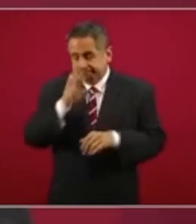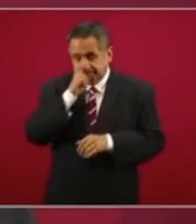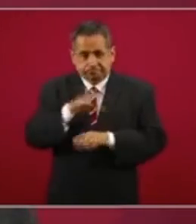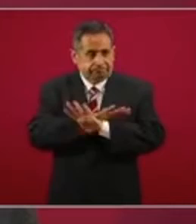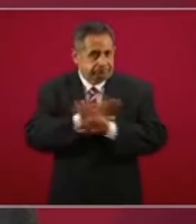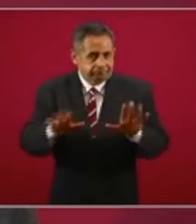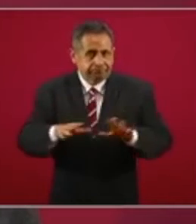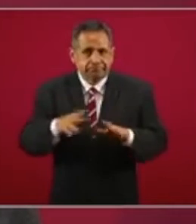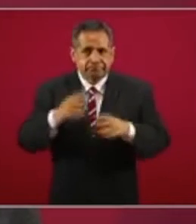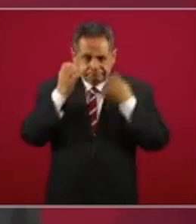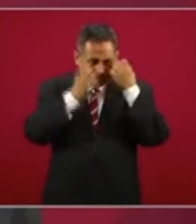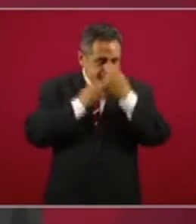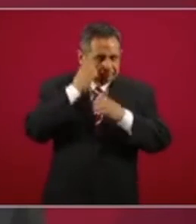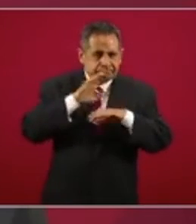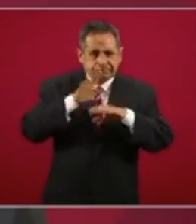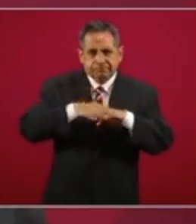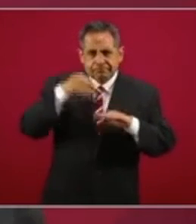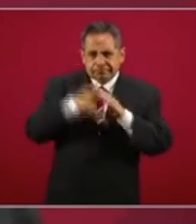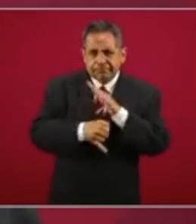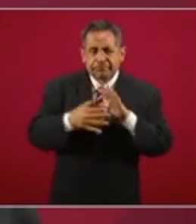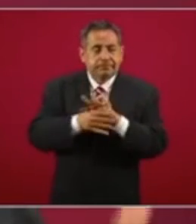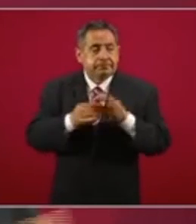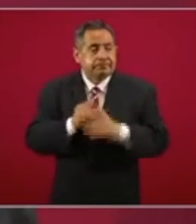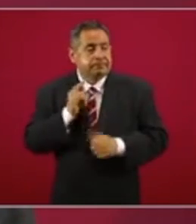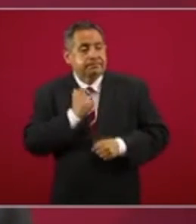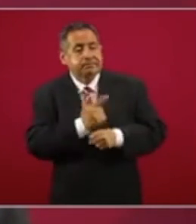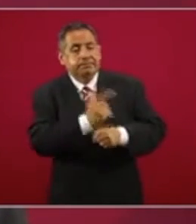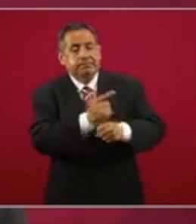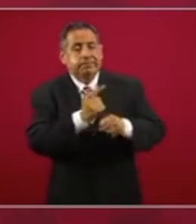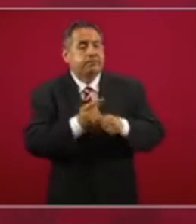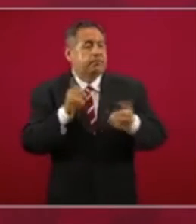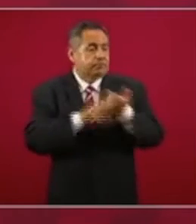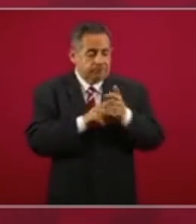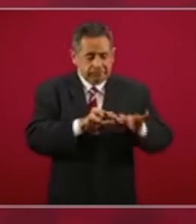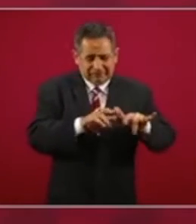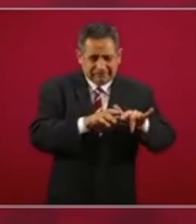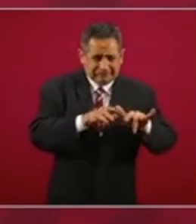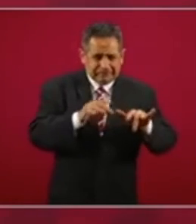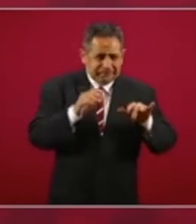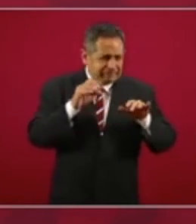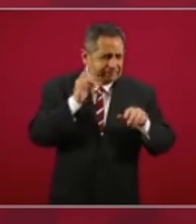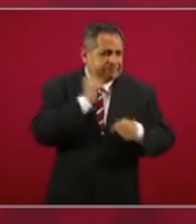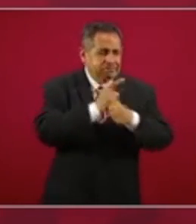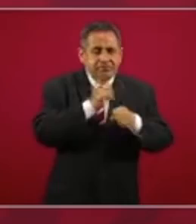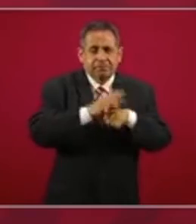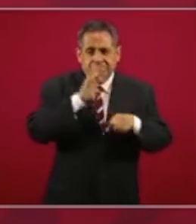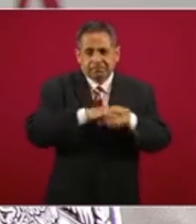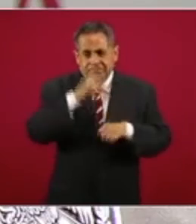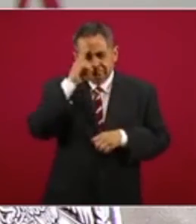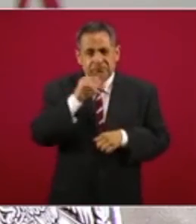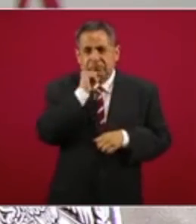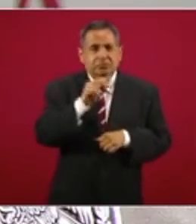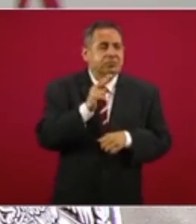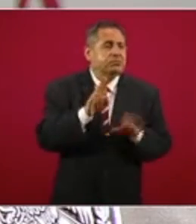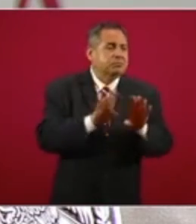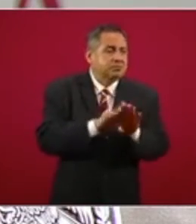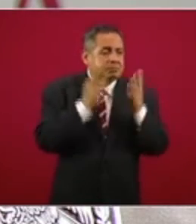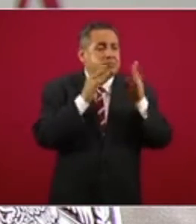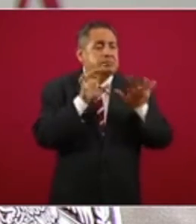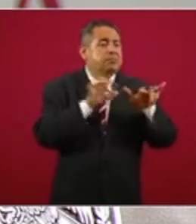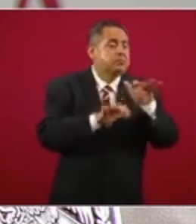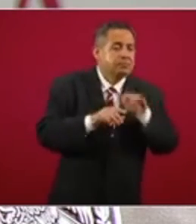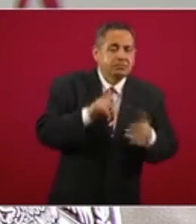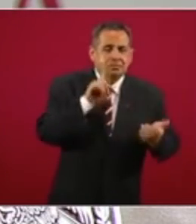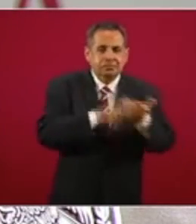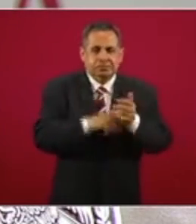revisar mucho más a fondo y descubrir este tipo de aparatos en menos tiempo porque no tenemos que abrir las bombas con